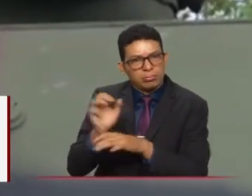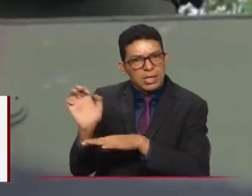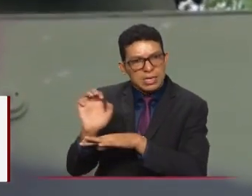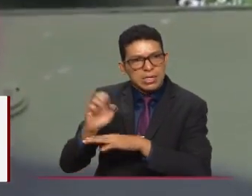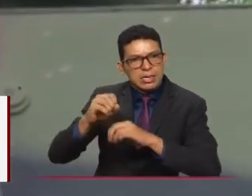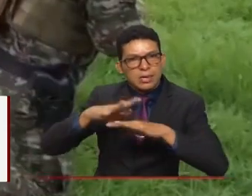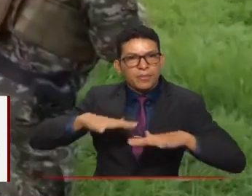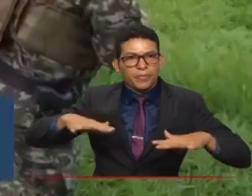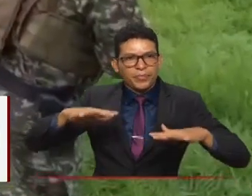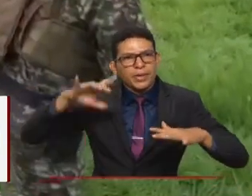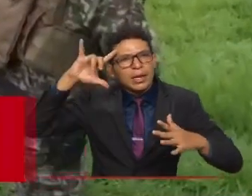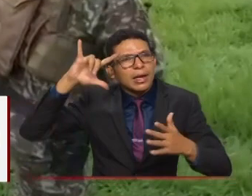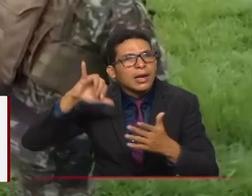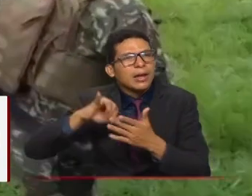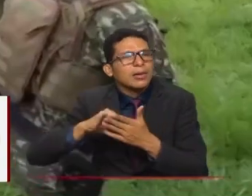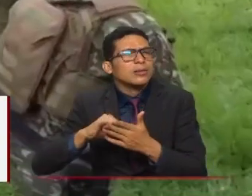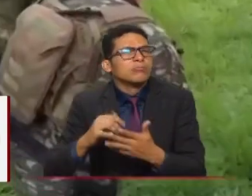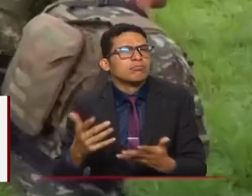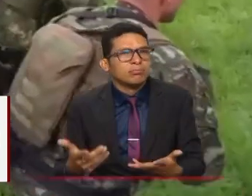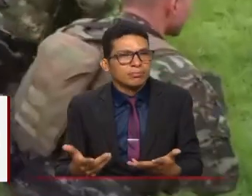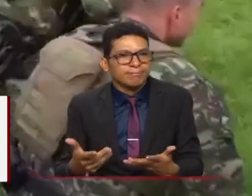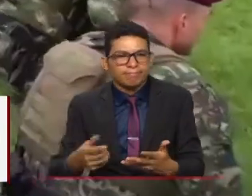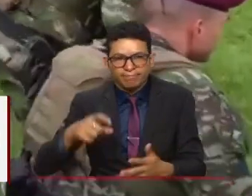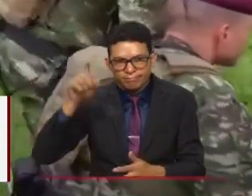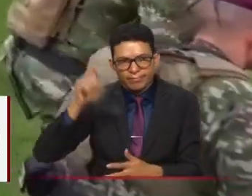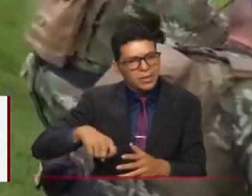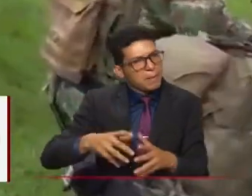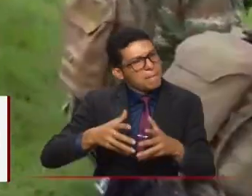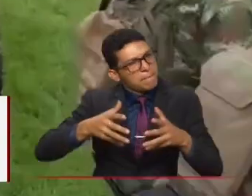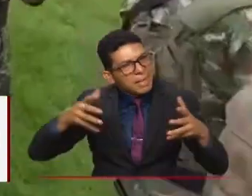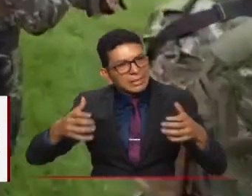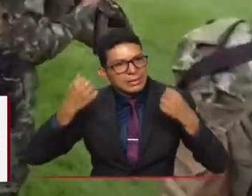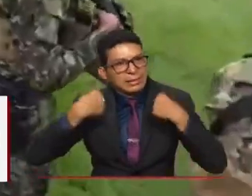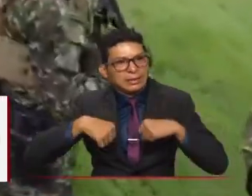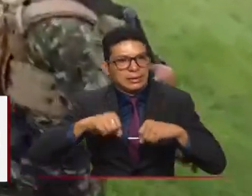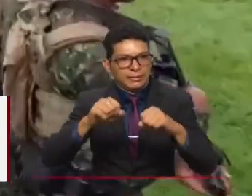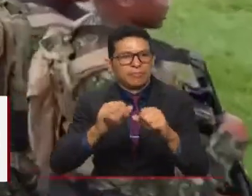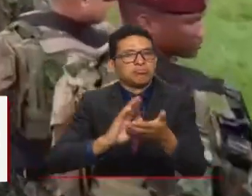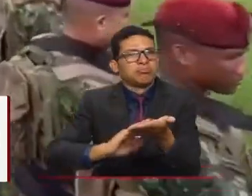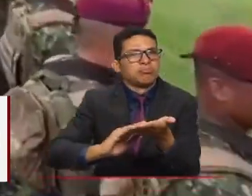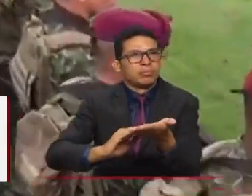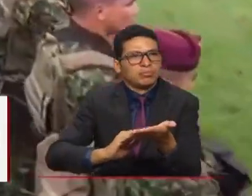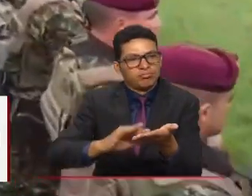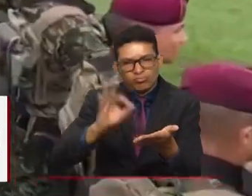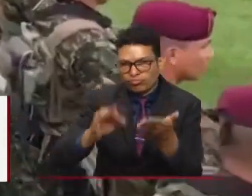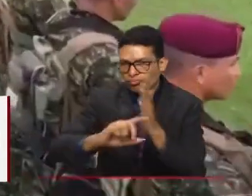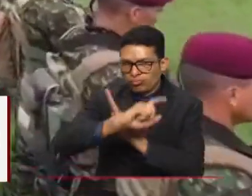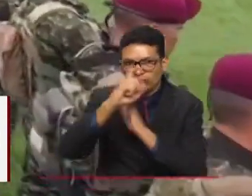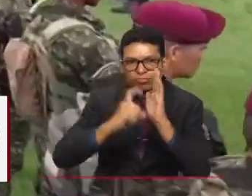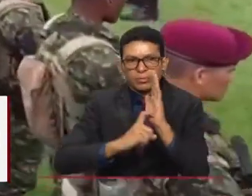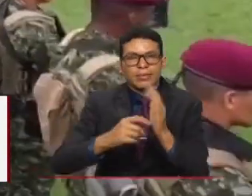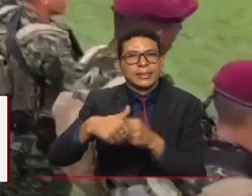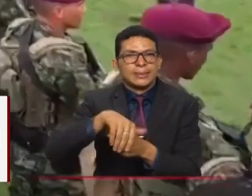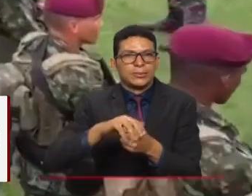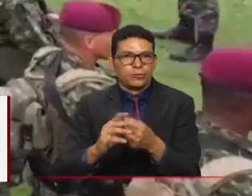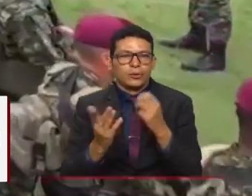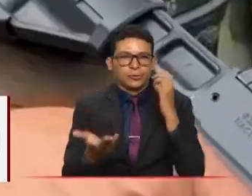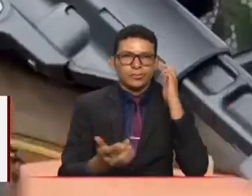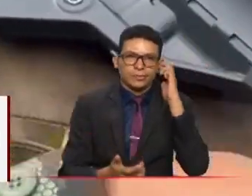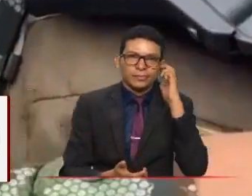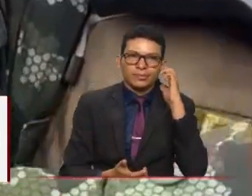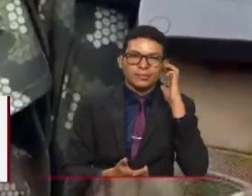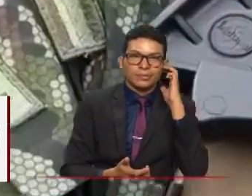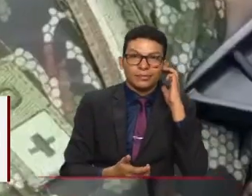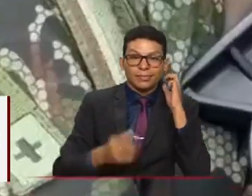territoriales pero creemos que se debe hacer un mayor esfuerzo para solucionar de manera absoluta esta situación la